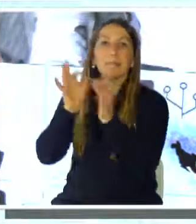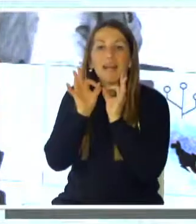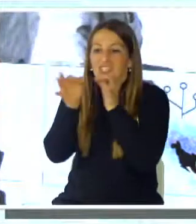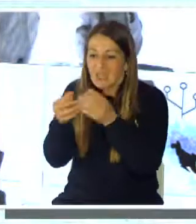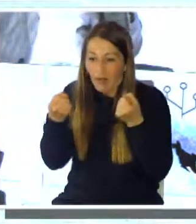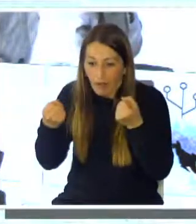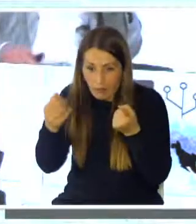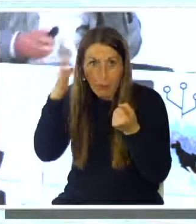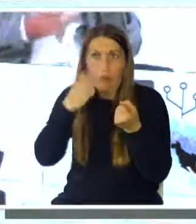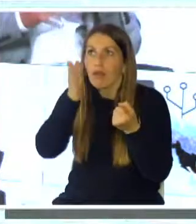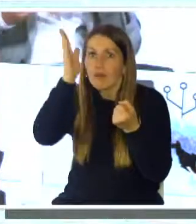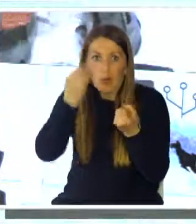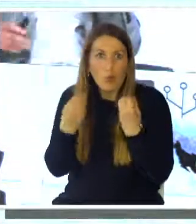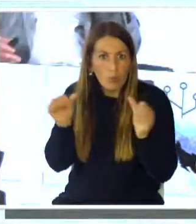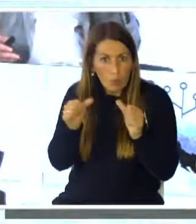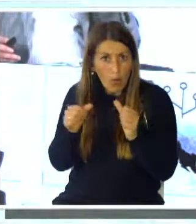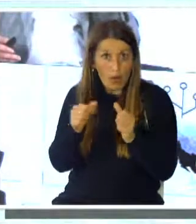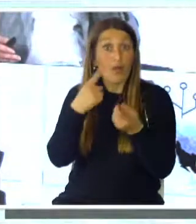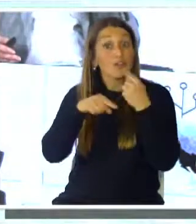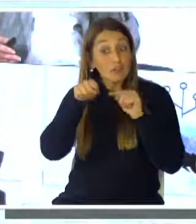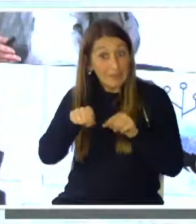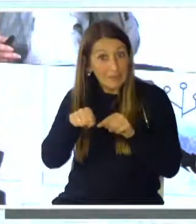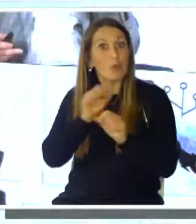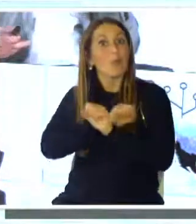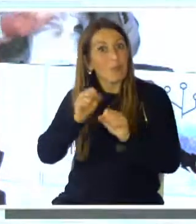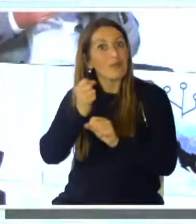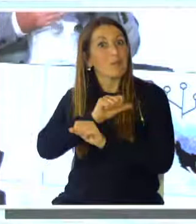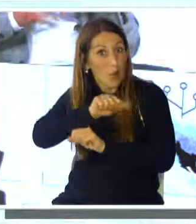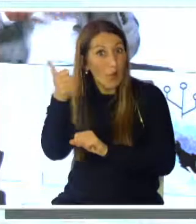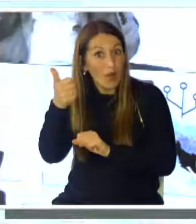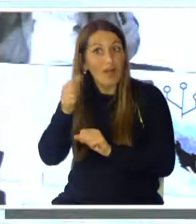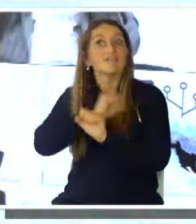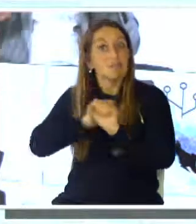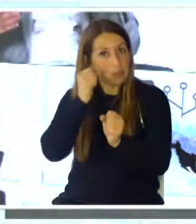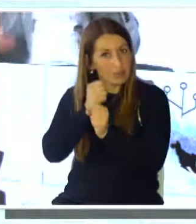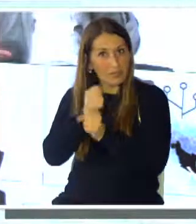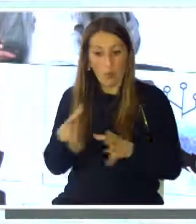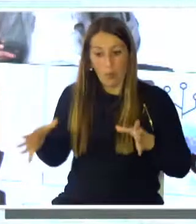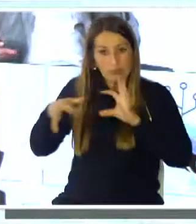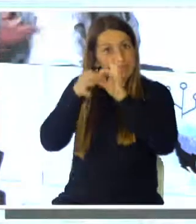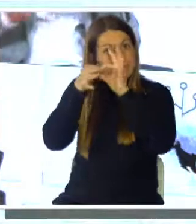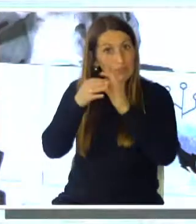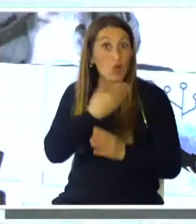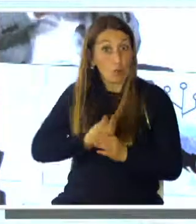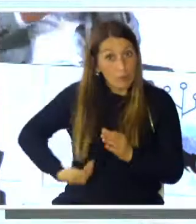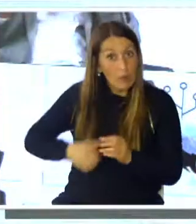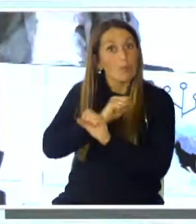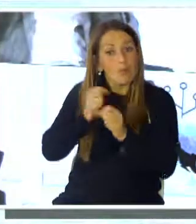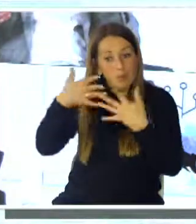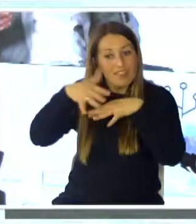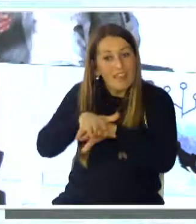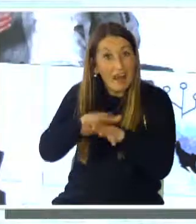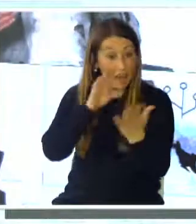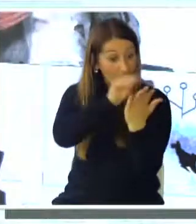bueno todo esto es lo que podemos lograr si empezamos a trabajar articuladamente como gobierno si empezamos a integrar los datos que